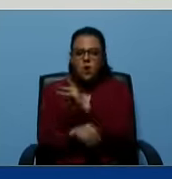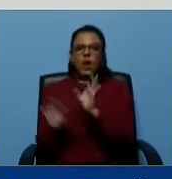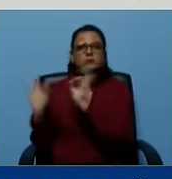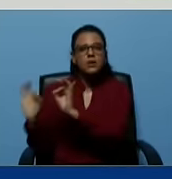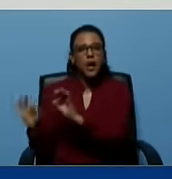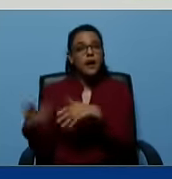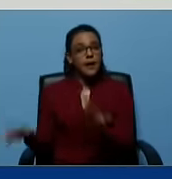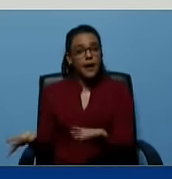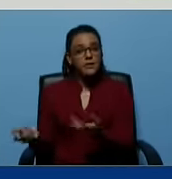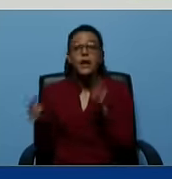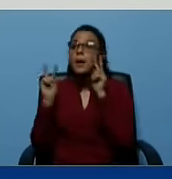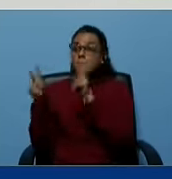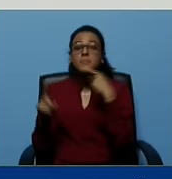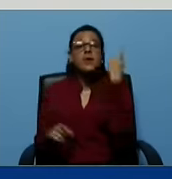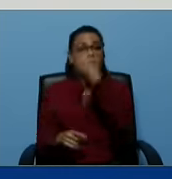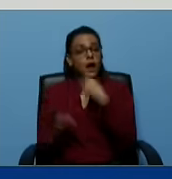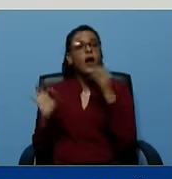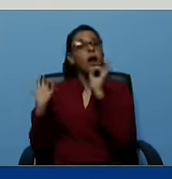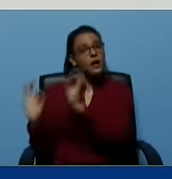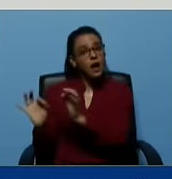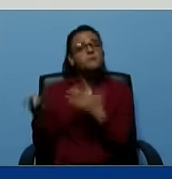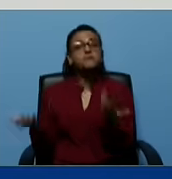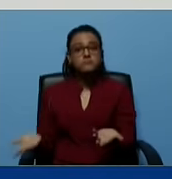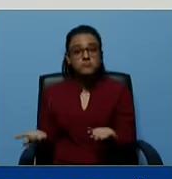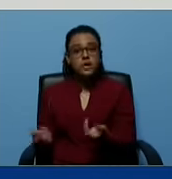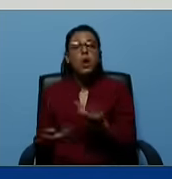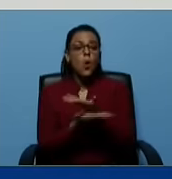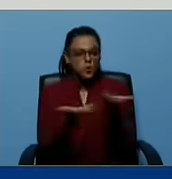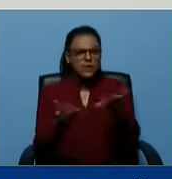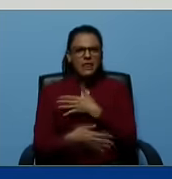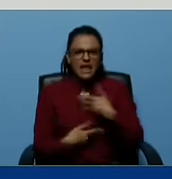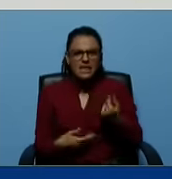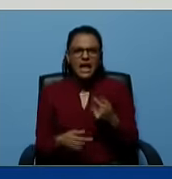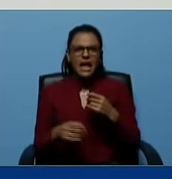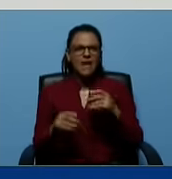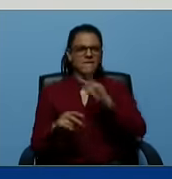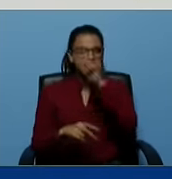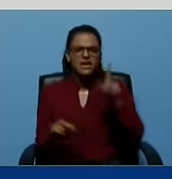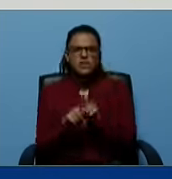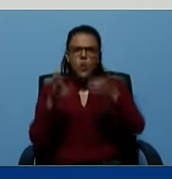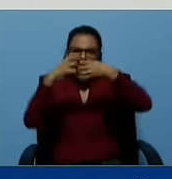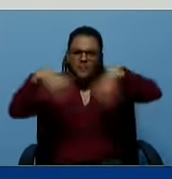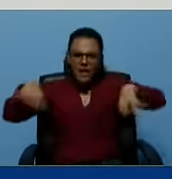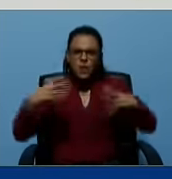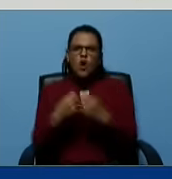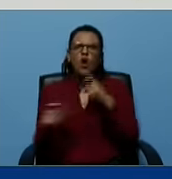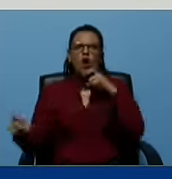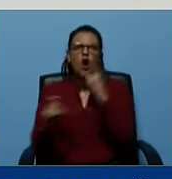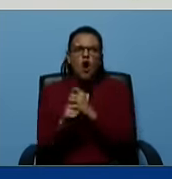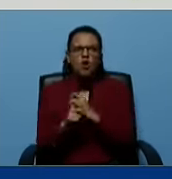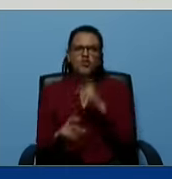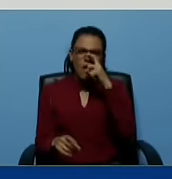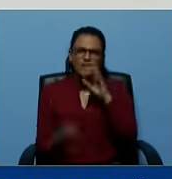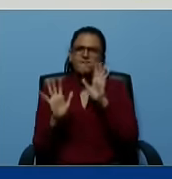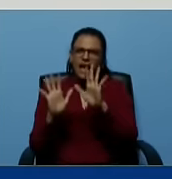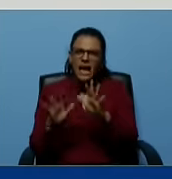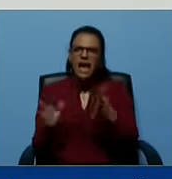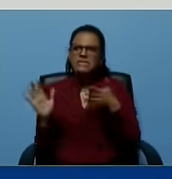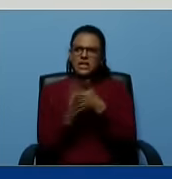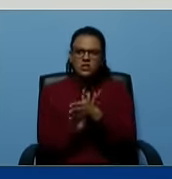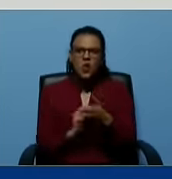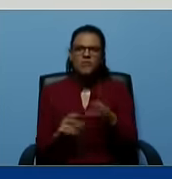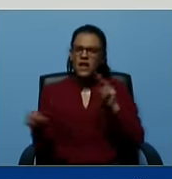violencia. Mírenle la cara. Ustedes quieren que Venezuela se divida en odio, venganza, enfrentamiento y violencia,